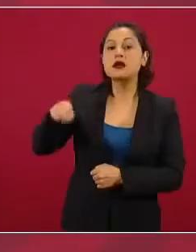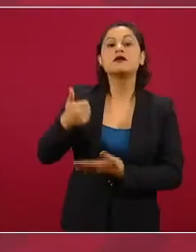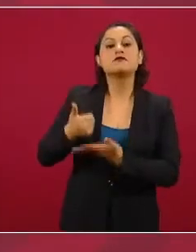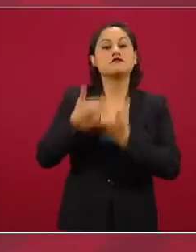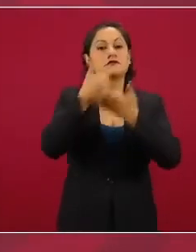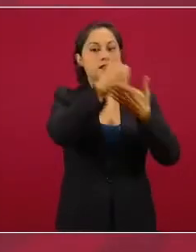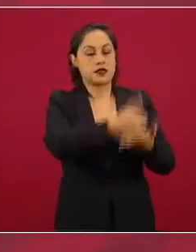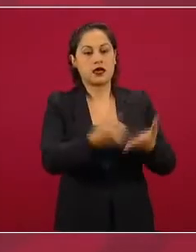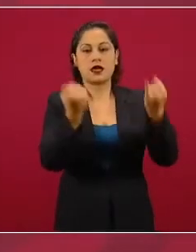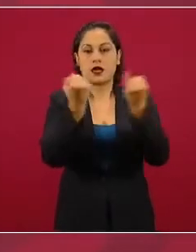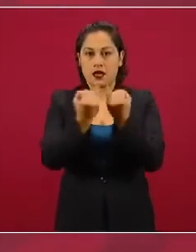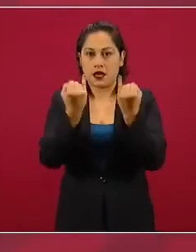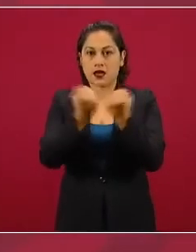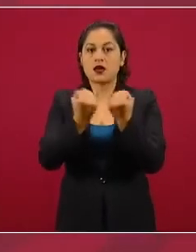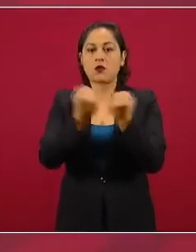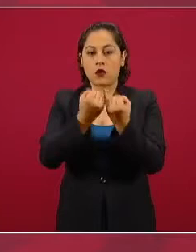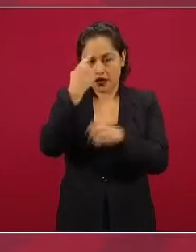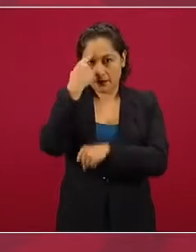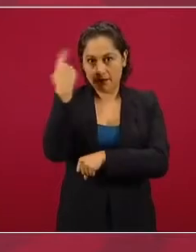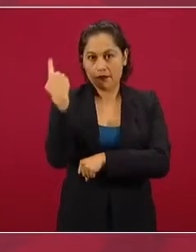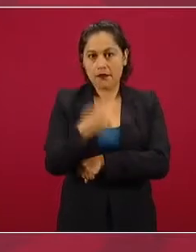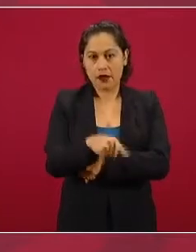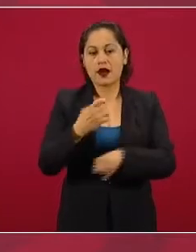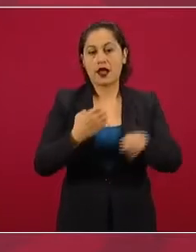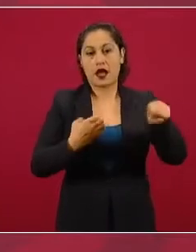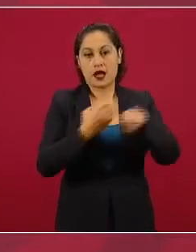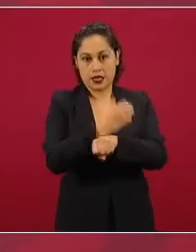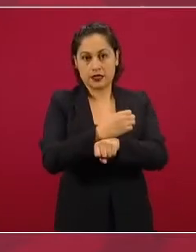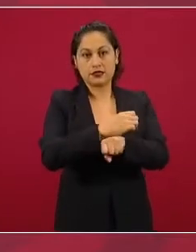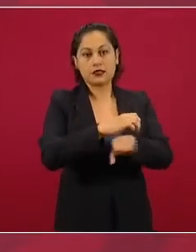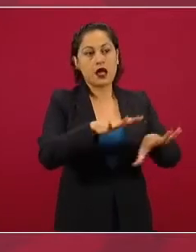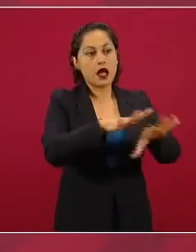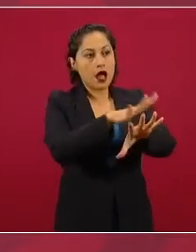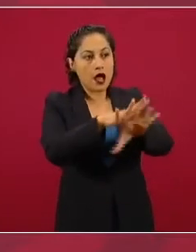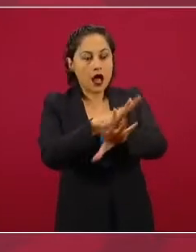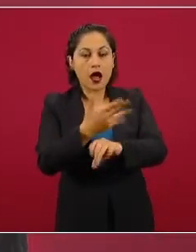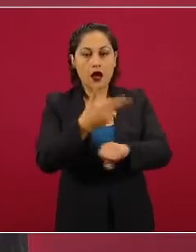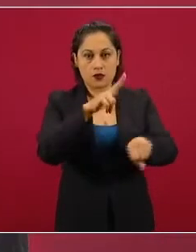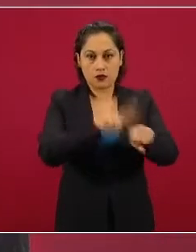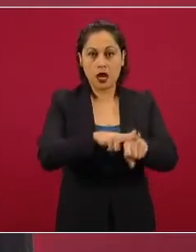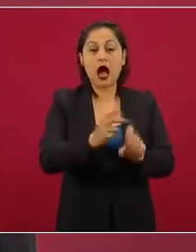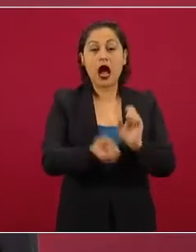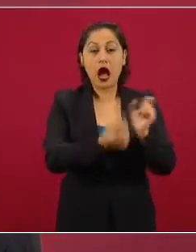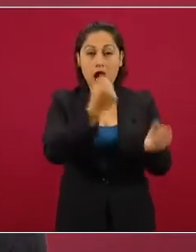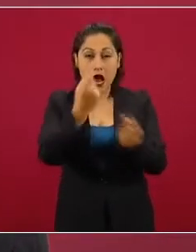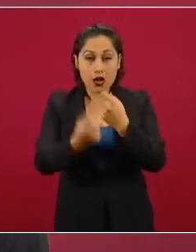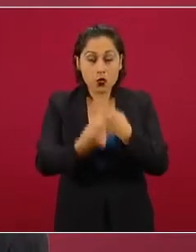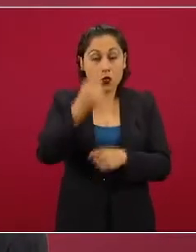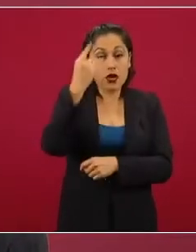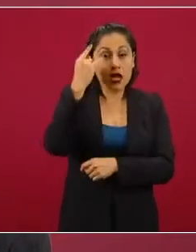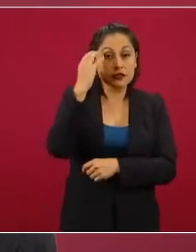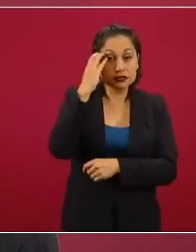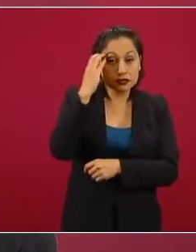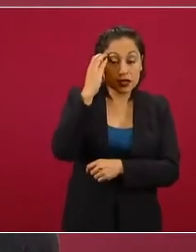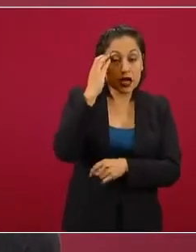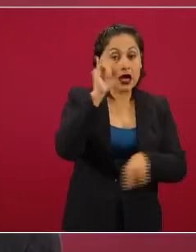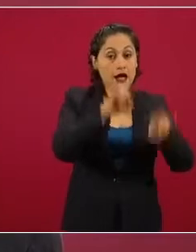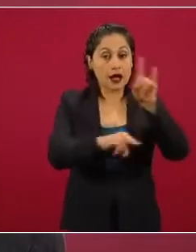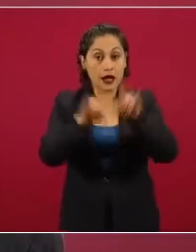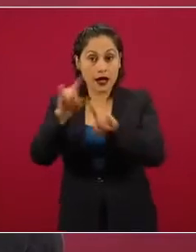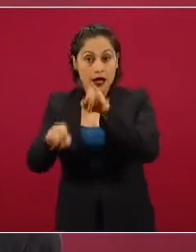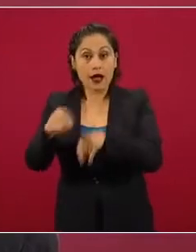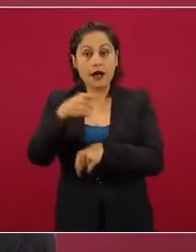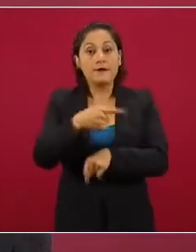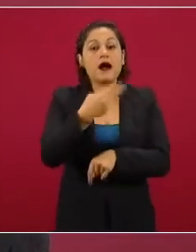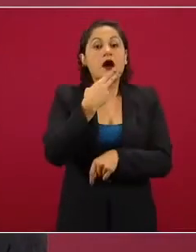de reconversión adicional. Había algunas camas que todavía podían ser consideradas de reuso. Reuso nos referimos